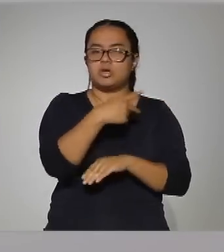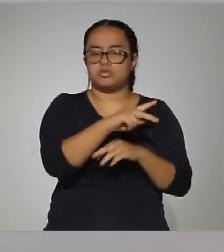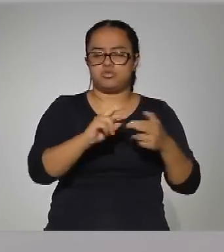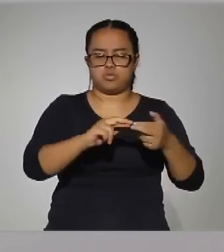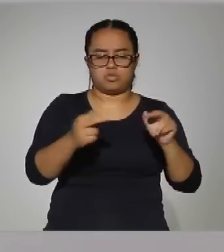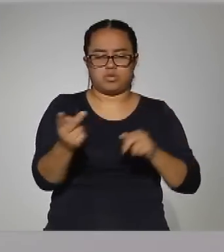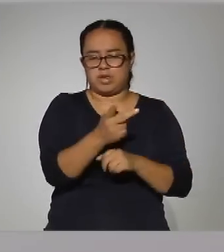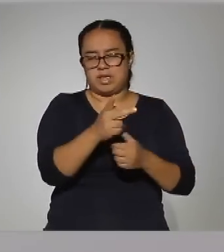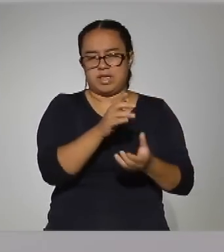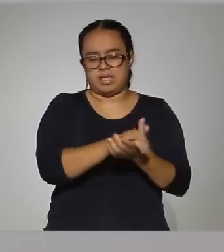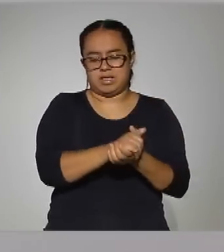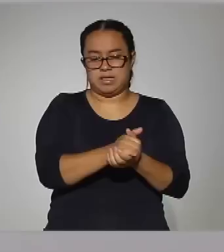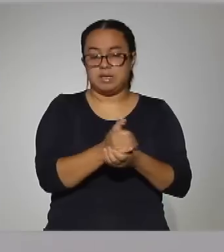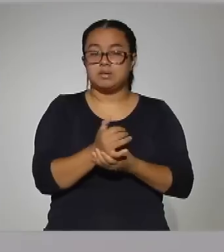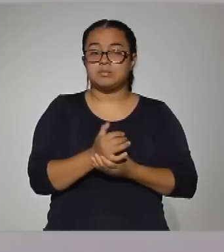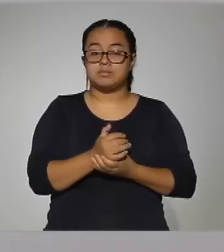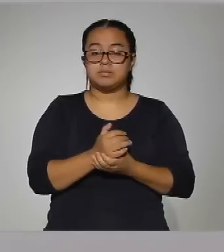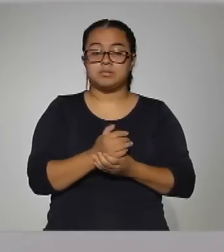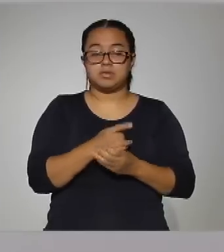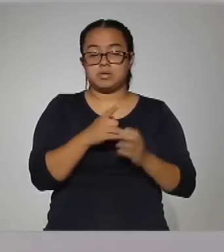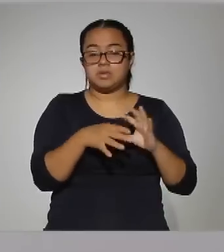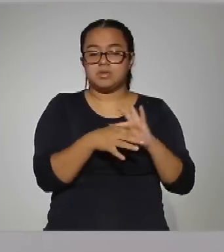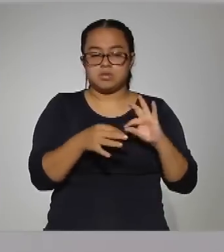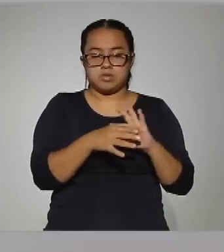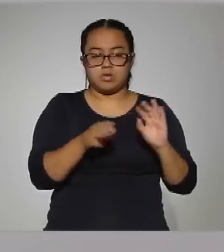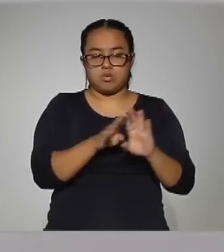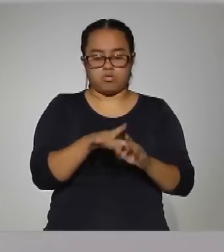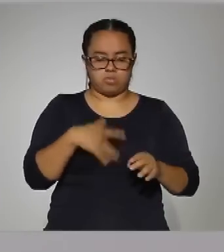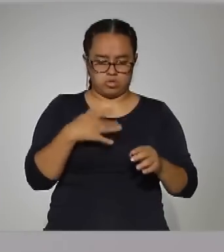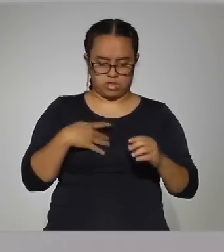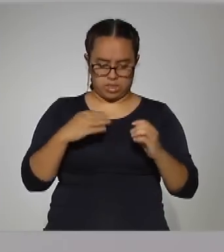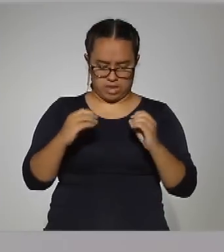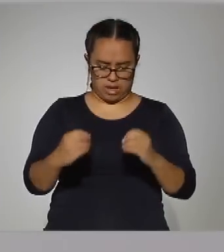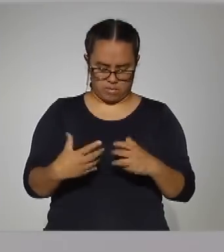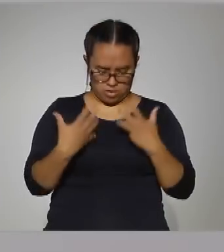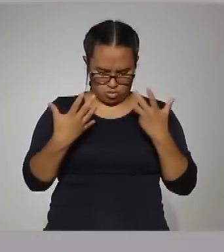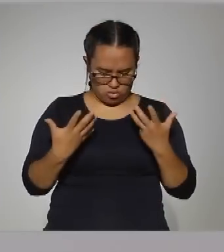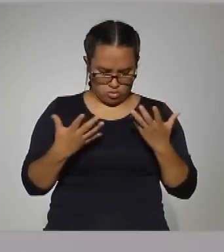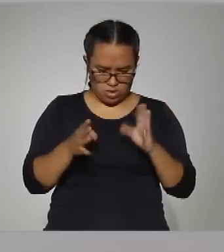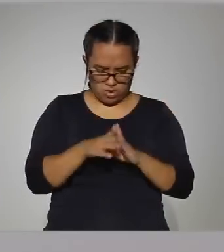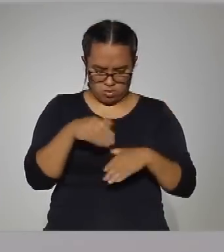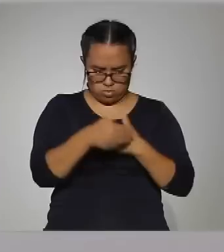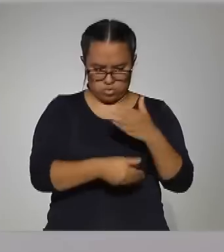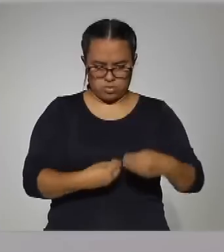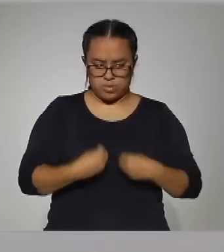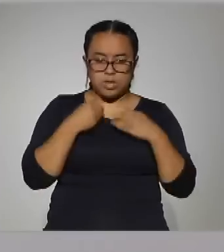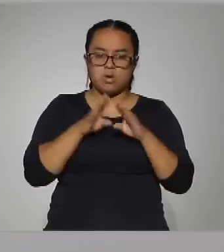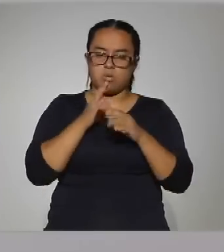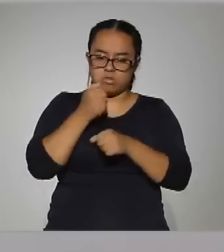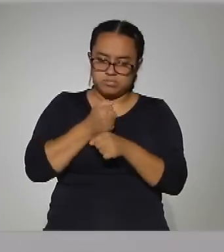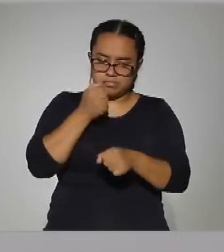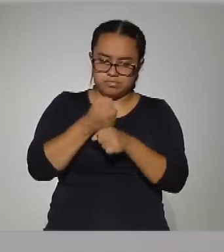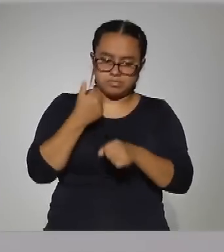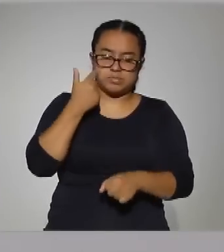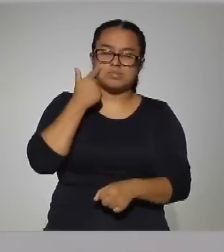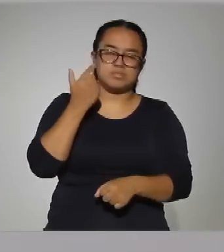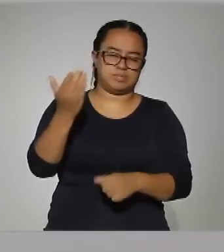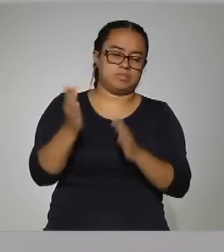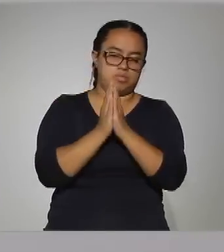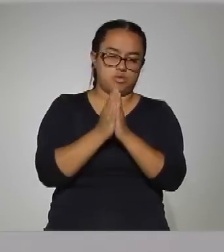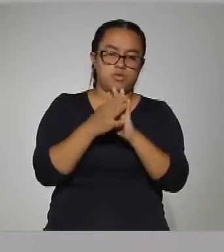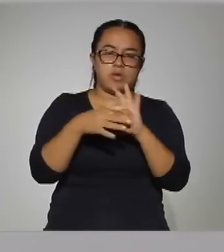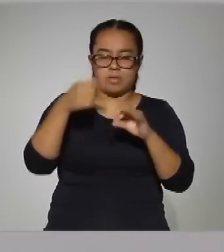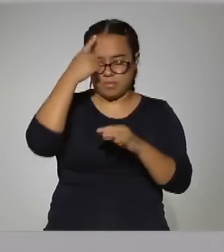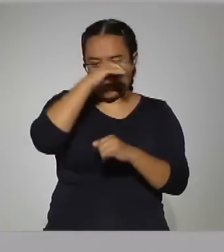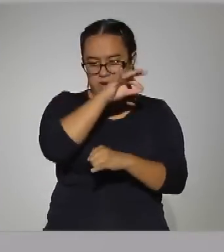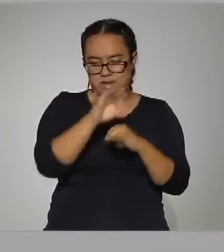con su pareja. Nos cuenta un poco la sensación de abandono y cómo ha vivido con esto y cómo lo trabajó. Me encantaría que lo escucháramos para ir cerrando